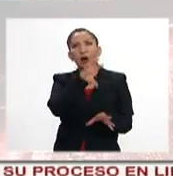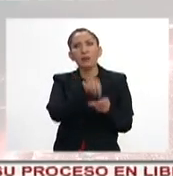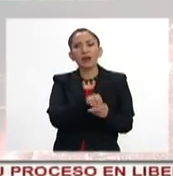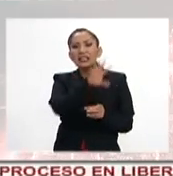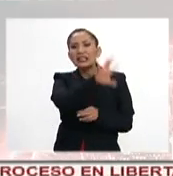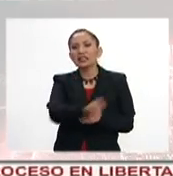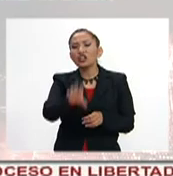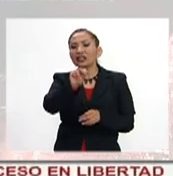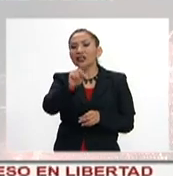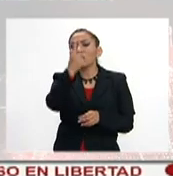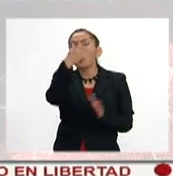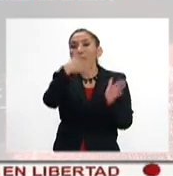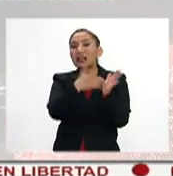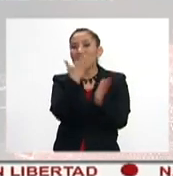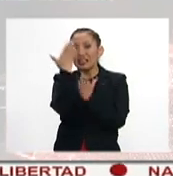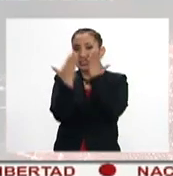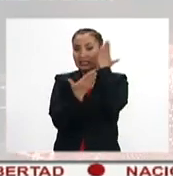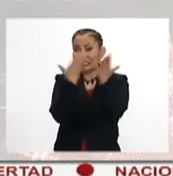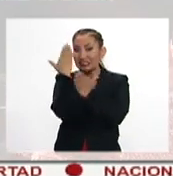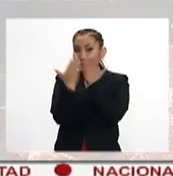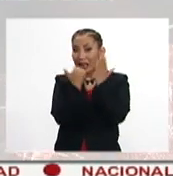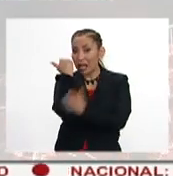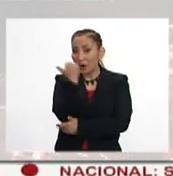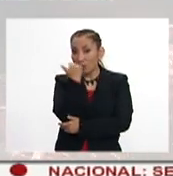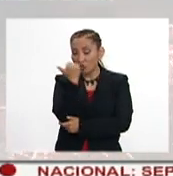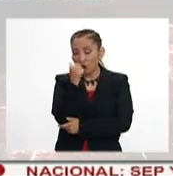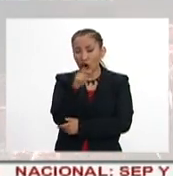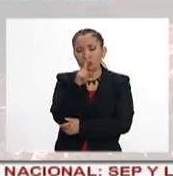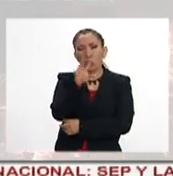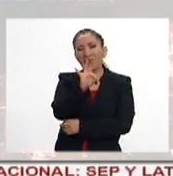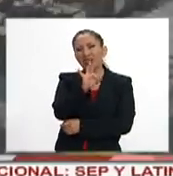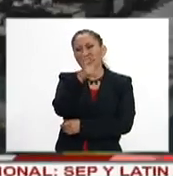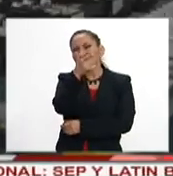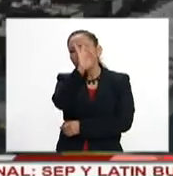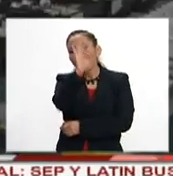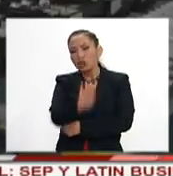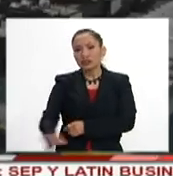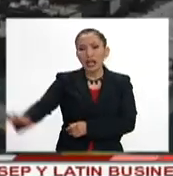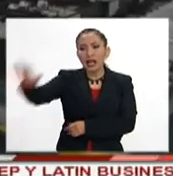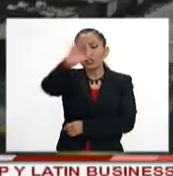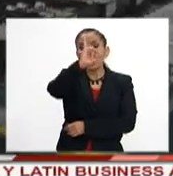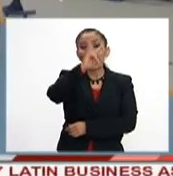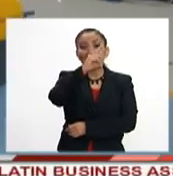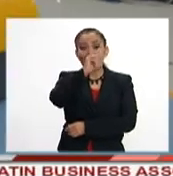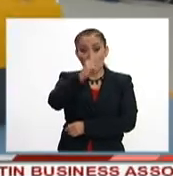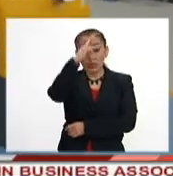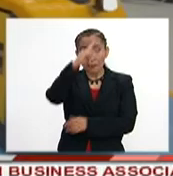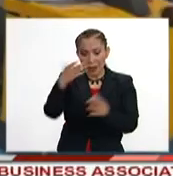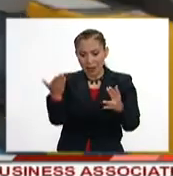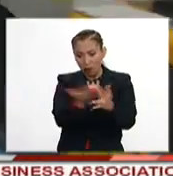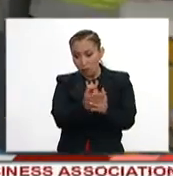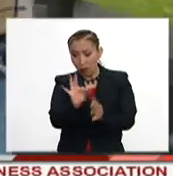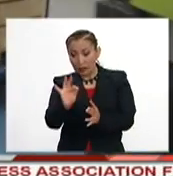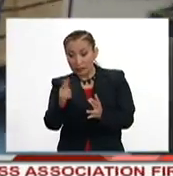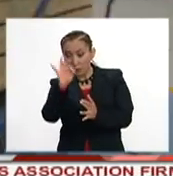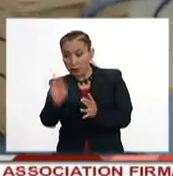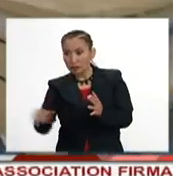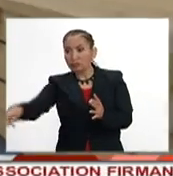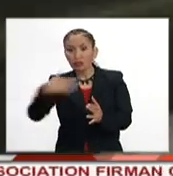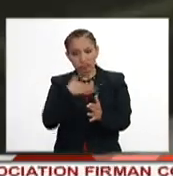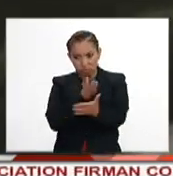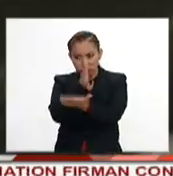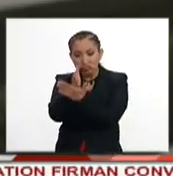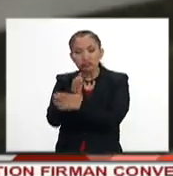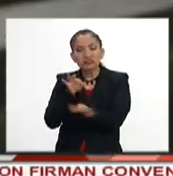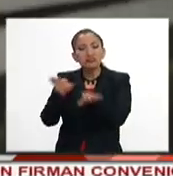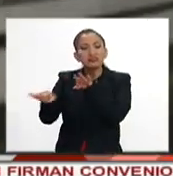momento 581,000 estudiantes, forma el 47% de los ingenieros mexicanos. Este es un punto muy importante y